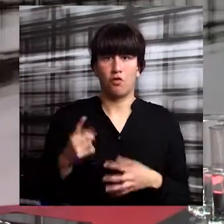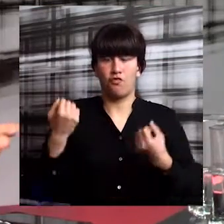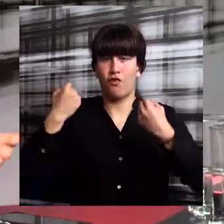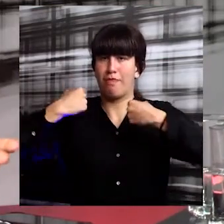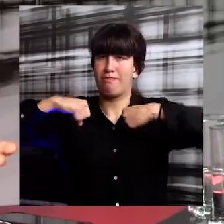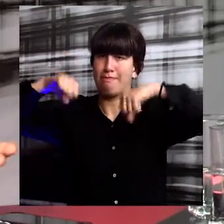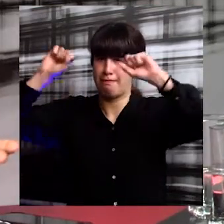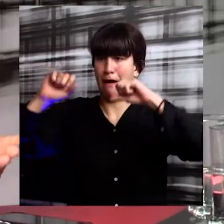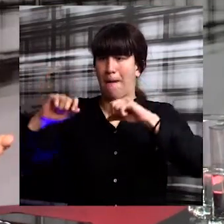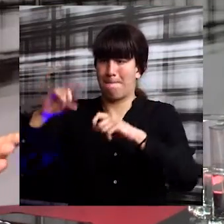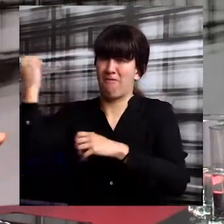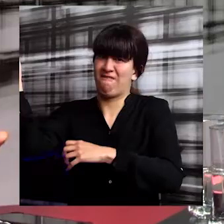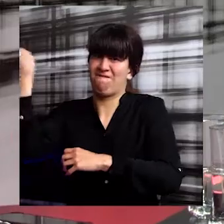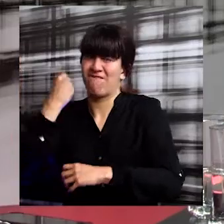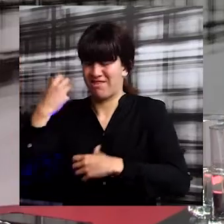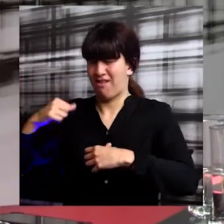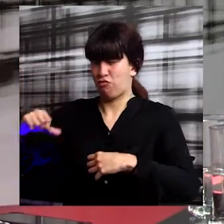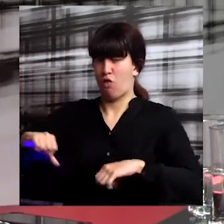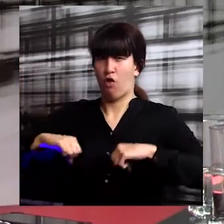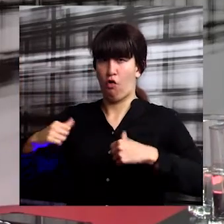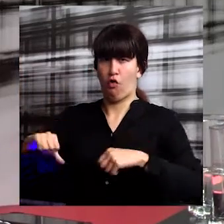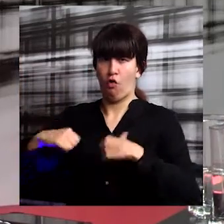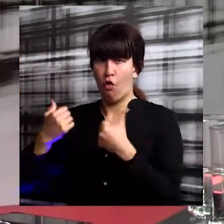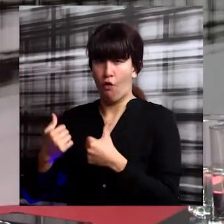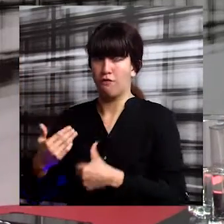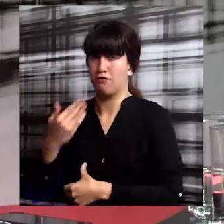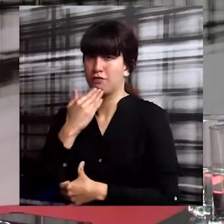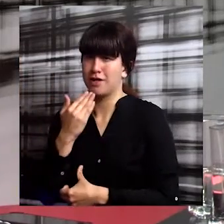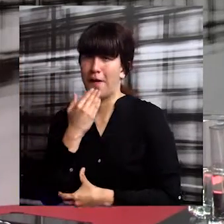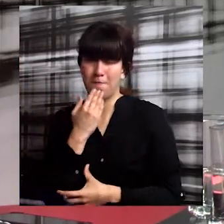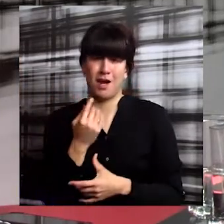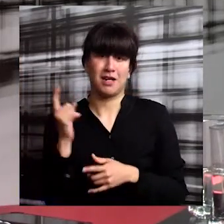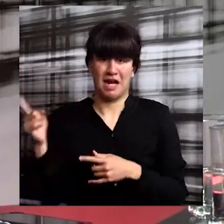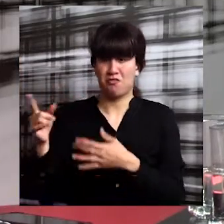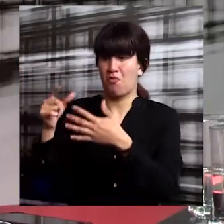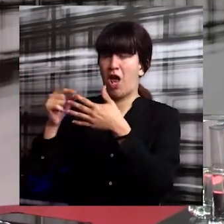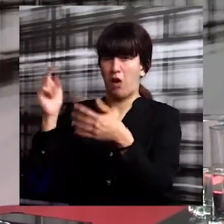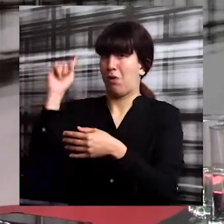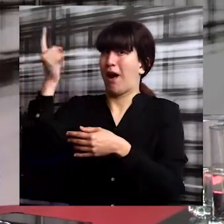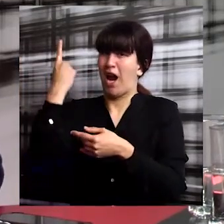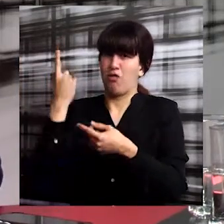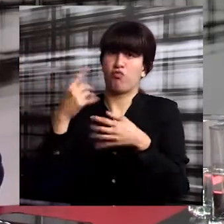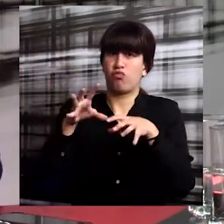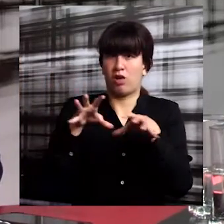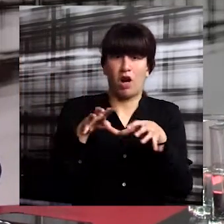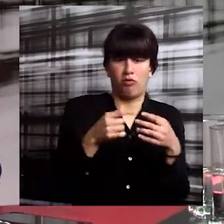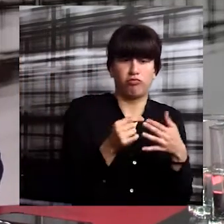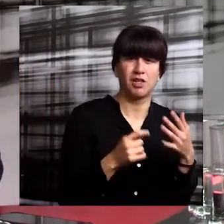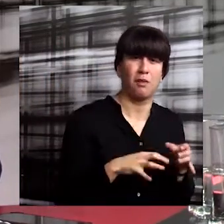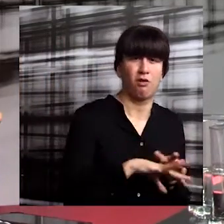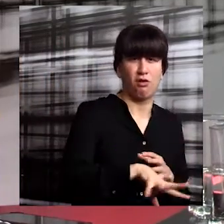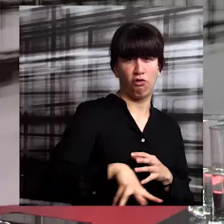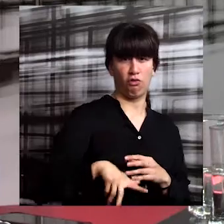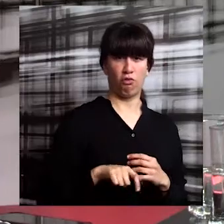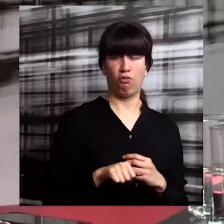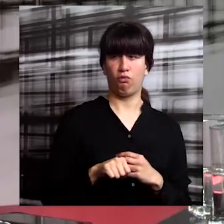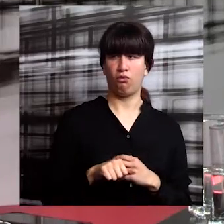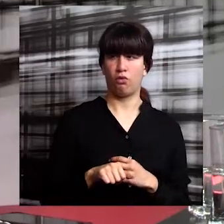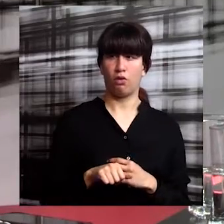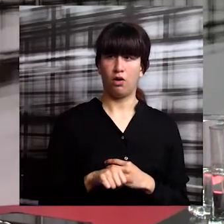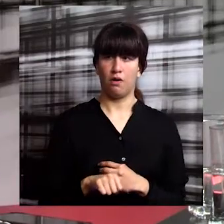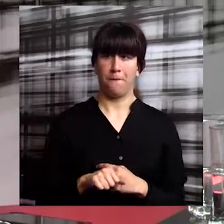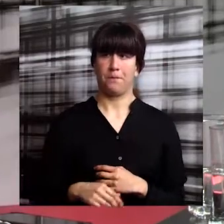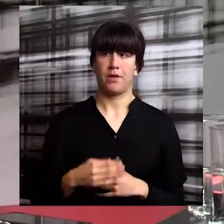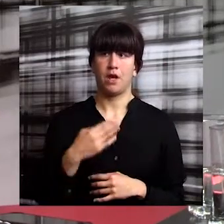nos está matando a los jóvenes, a la ciudadanía, sino que también es causa de muchos delitos. Porque no es porque sean solamente porque consuman, sino porque